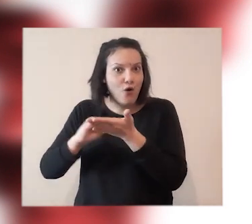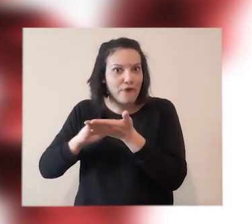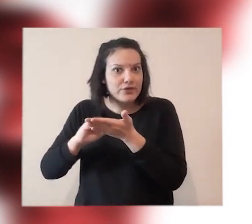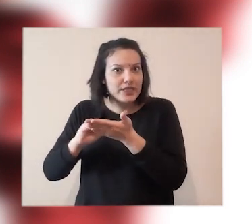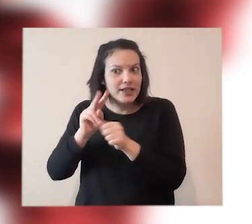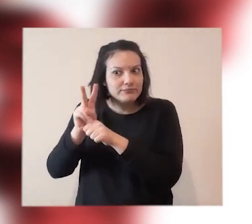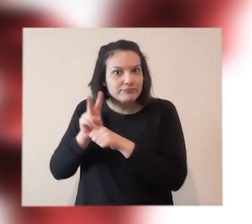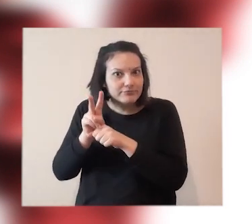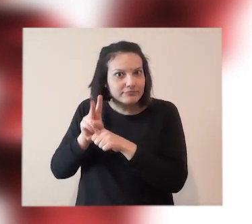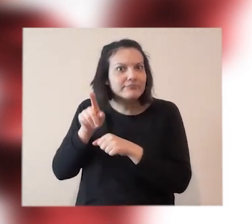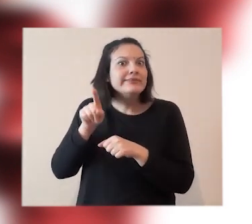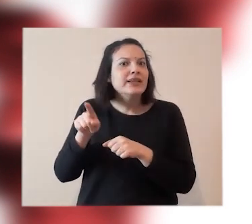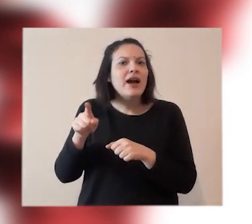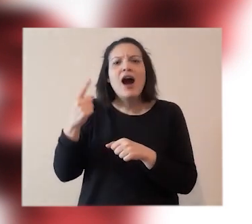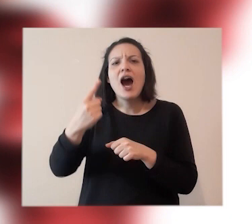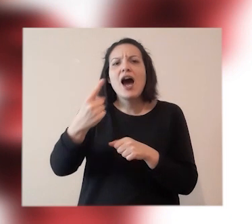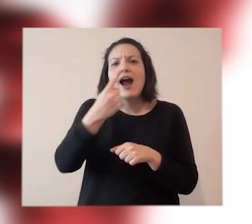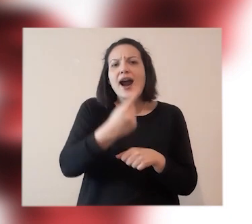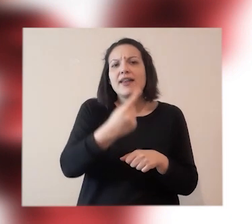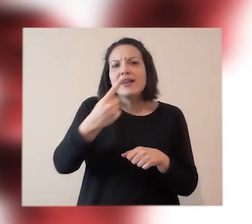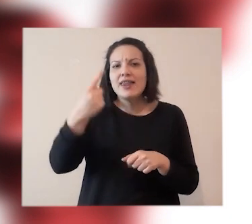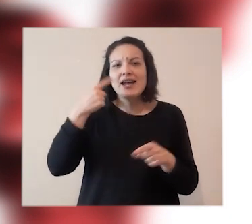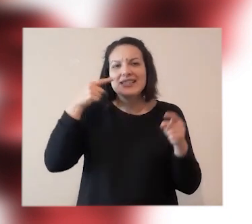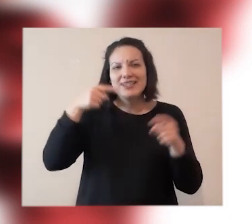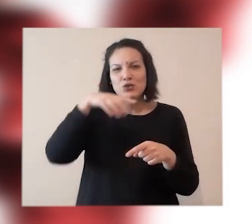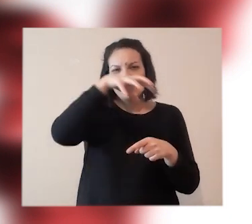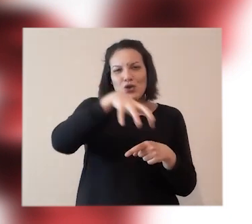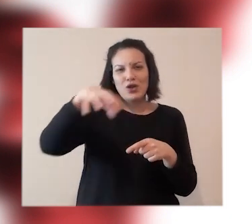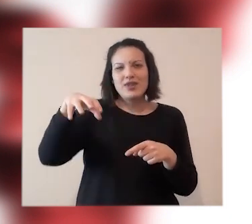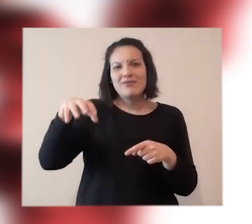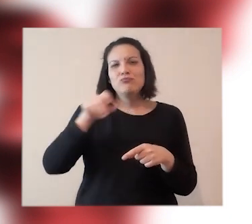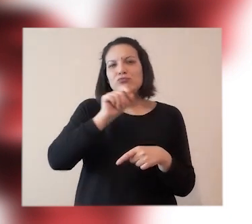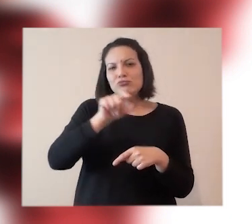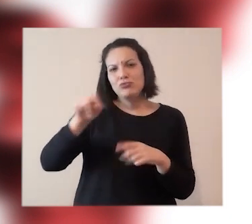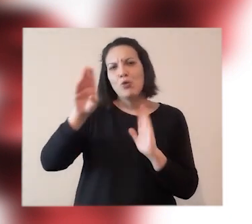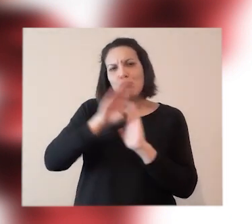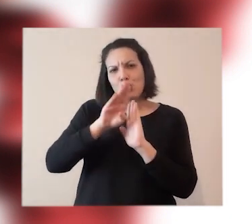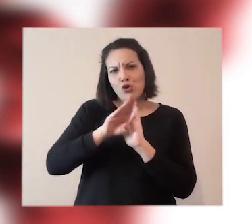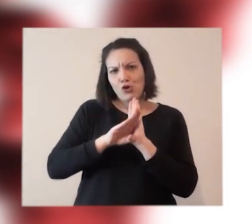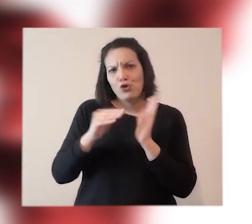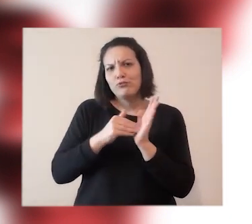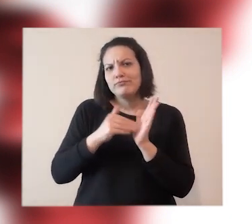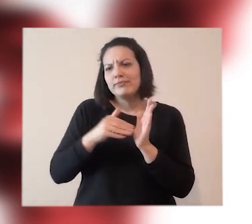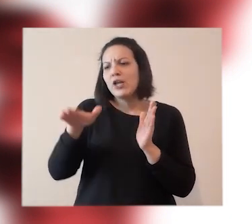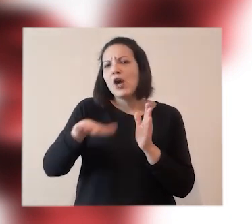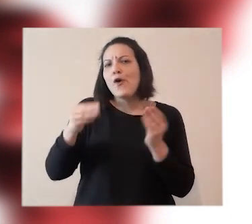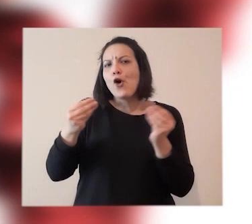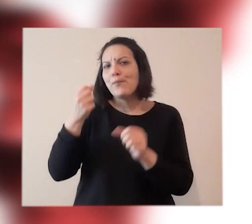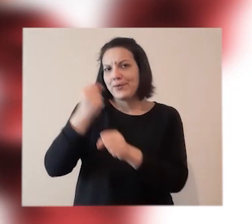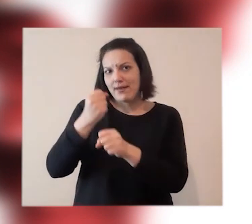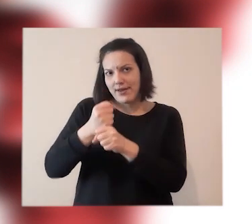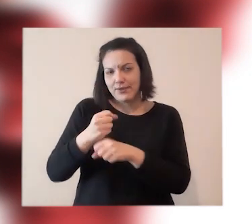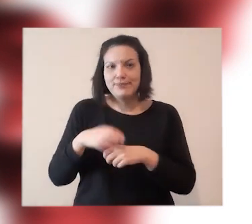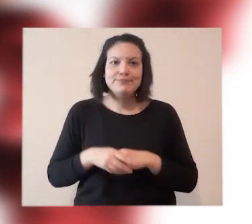esas son las cuestiones que cada protocolo específico ha establecido para los ambientes laborales. Bien.